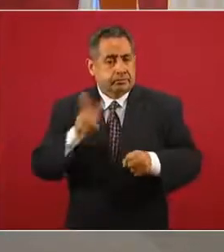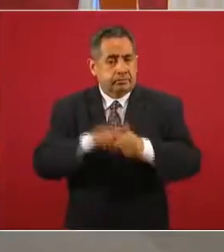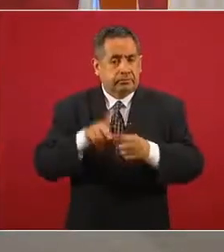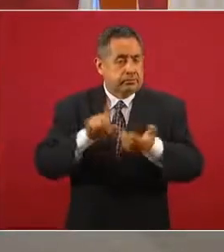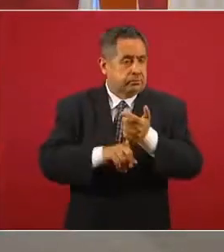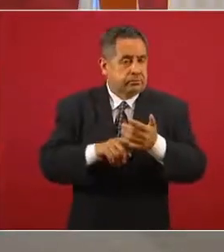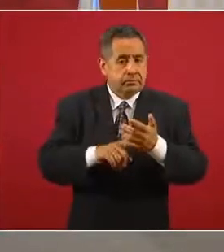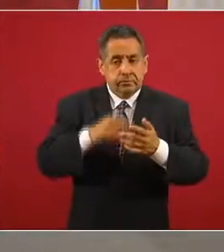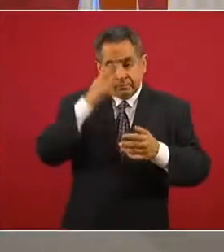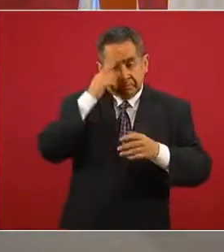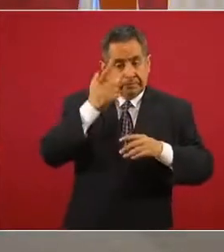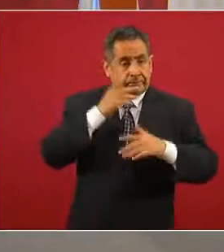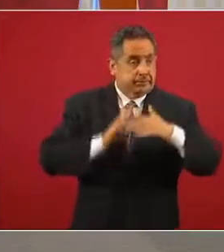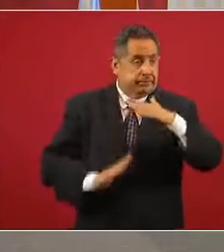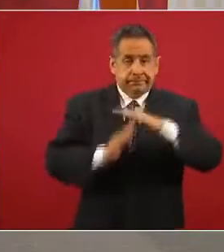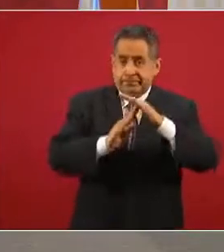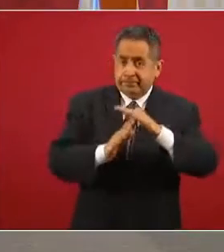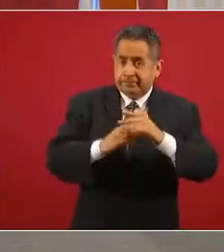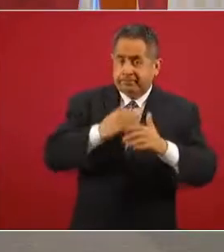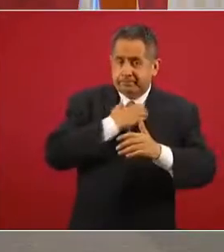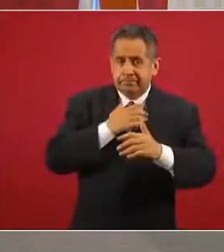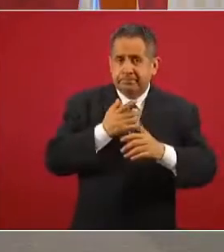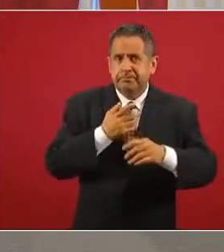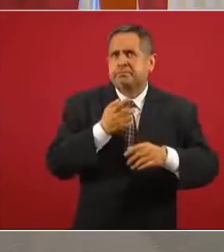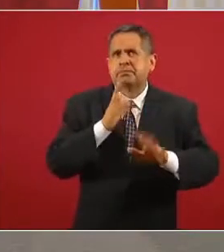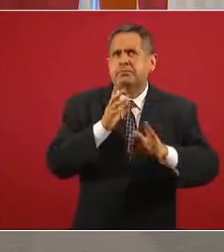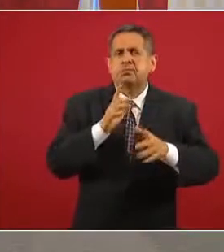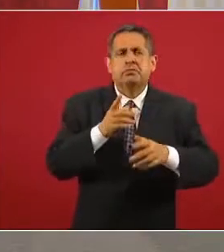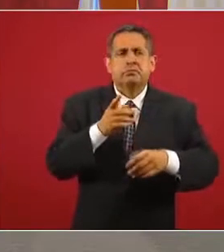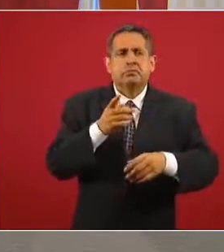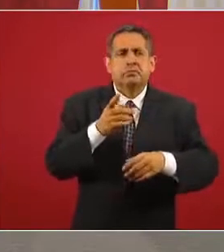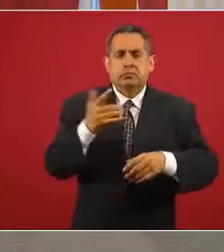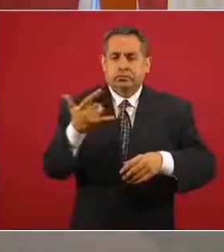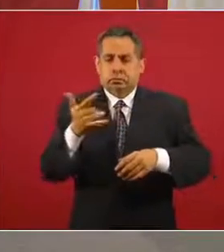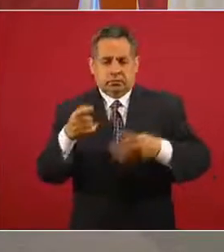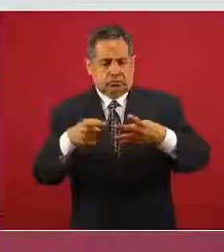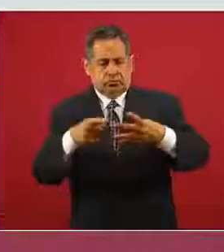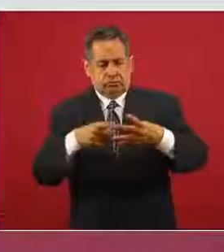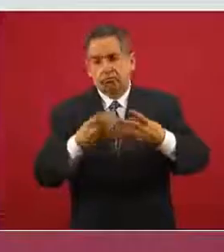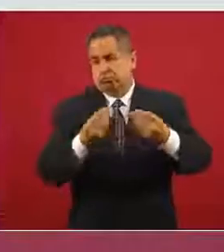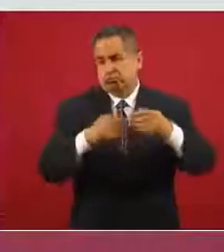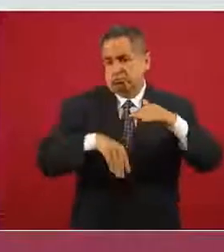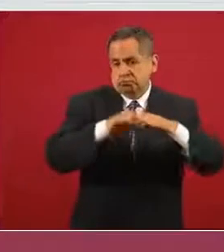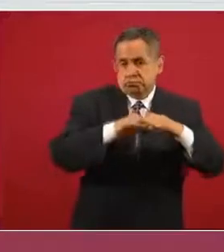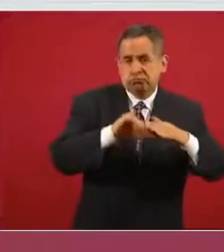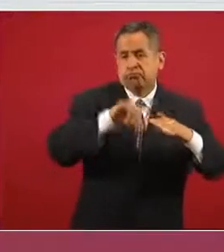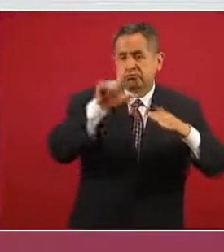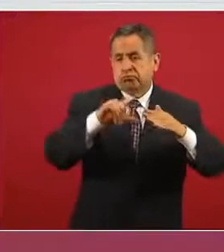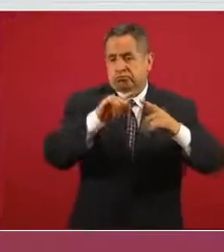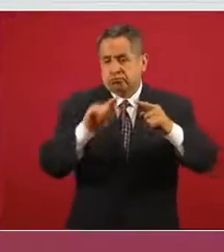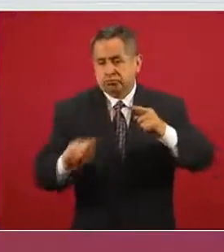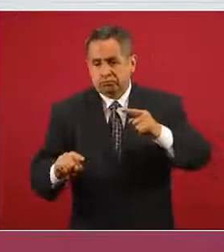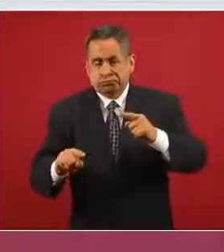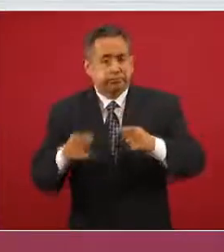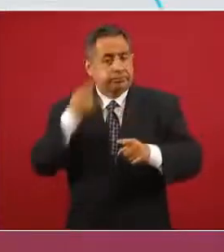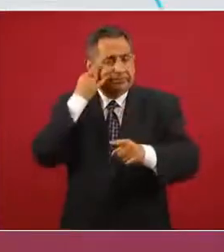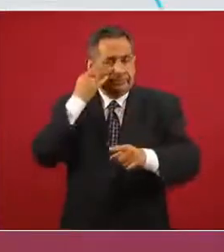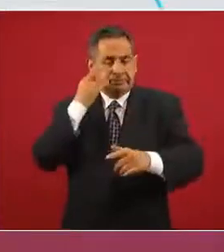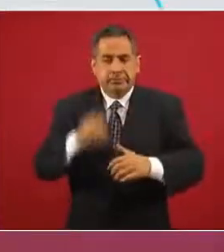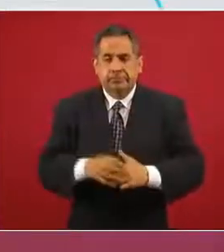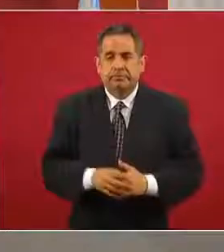Hospitalización diaria llegó a un punto máximo en la segunda quincena de julio y posteriormente descenso. Esto es Campeche. La siguiente.